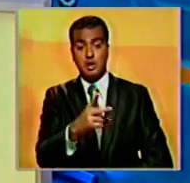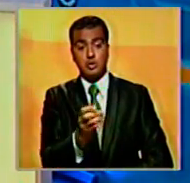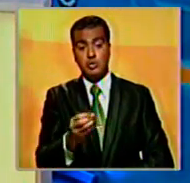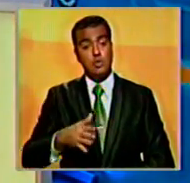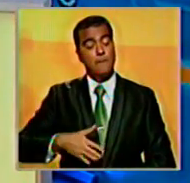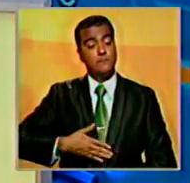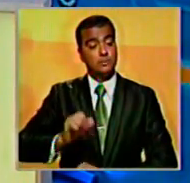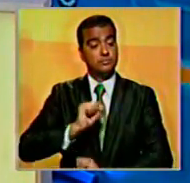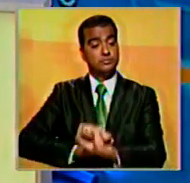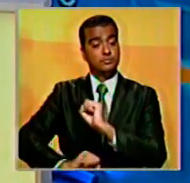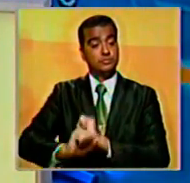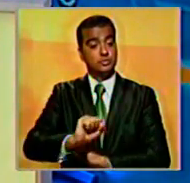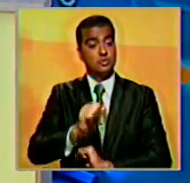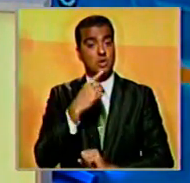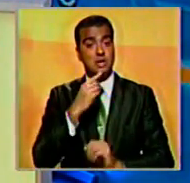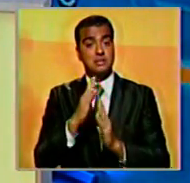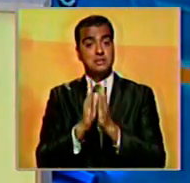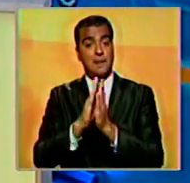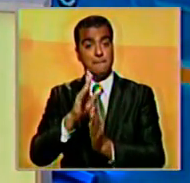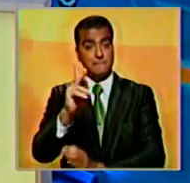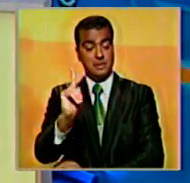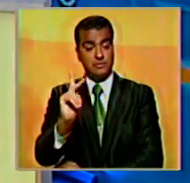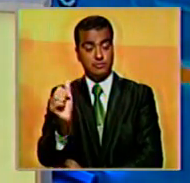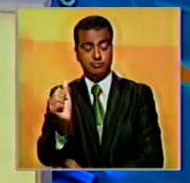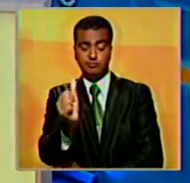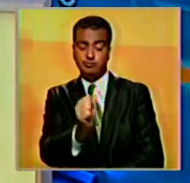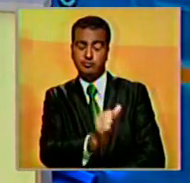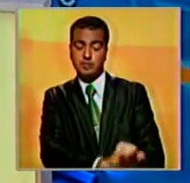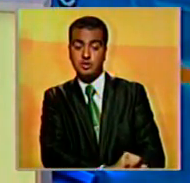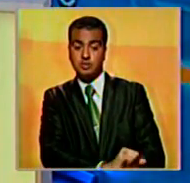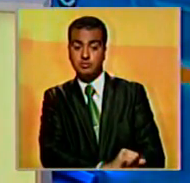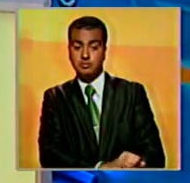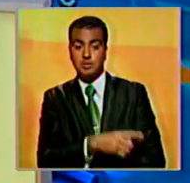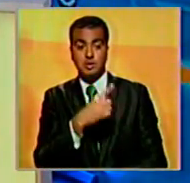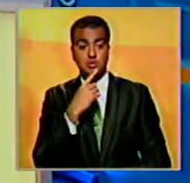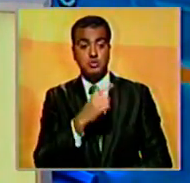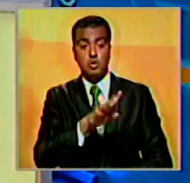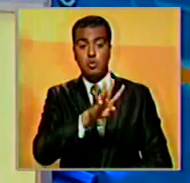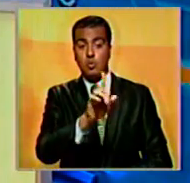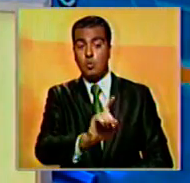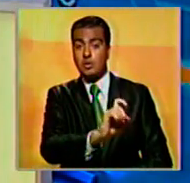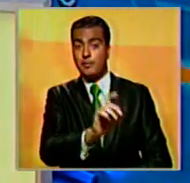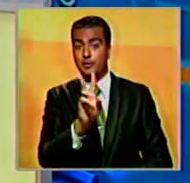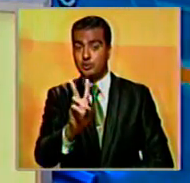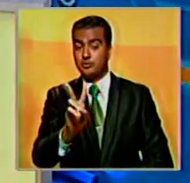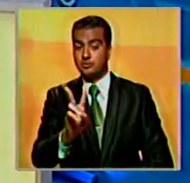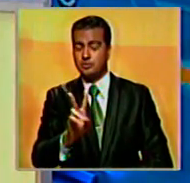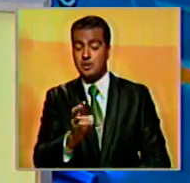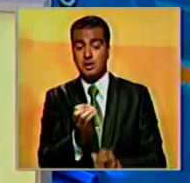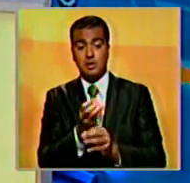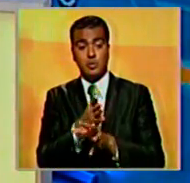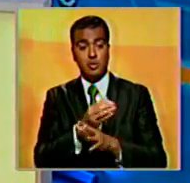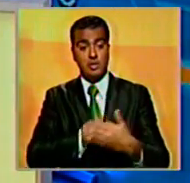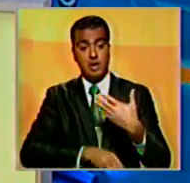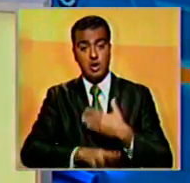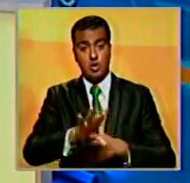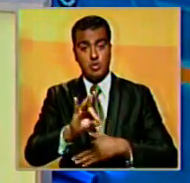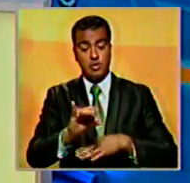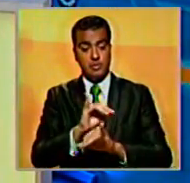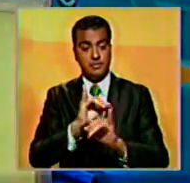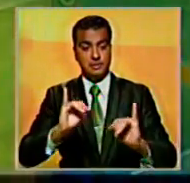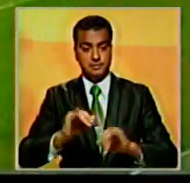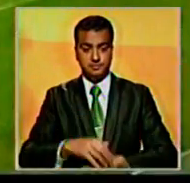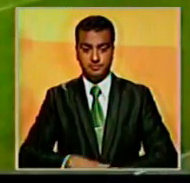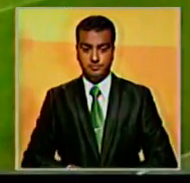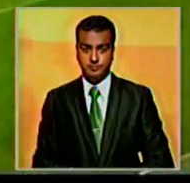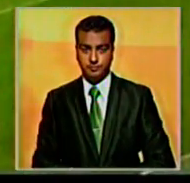puede evitar que su equipo, el Zenit de San Petersburgo, terminara cayendo ante el Borussia Dortmund 4-2 en encuentro de ida a los octavos de final de